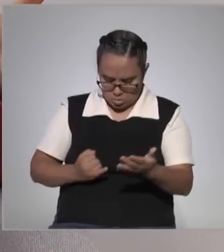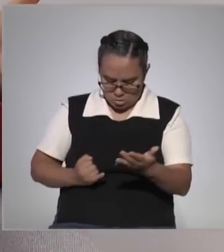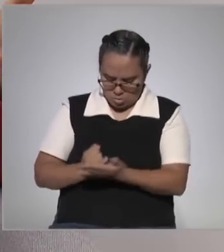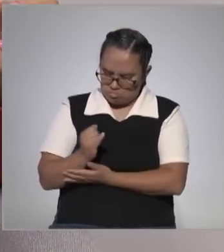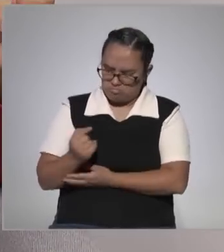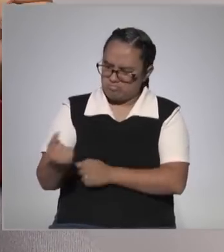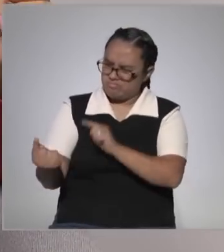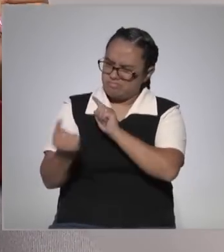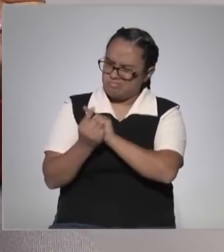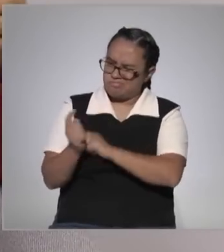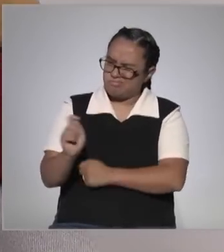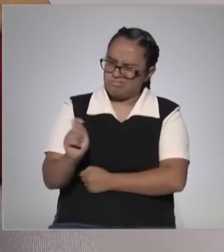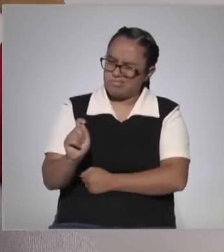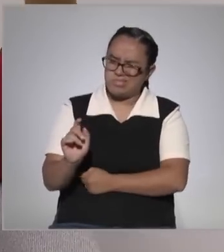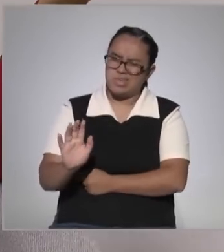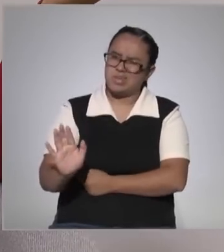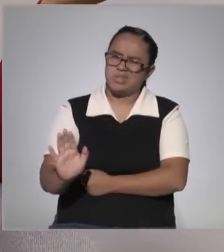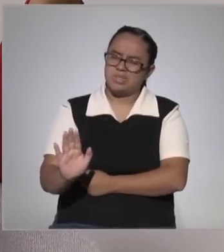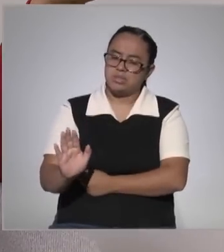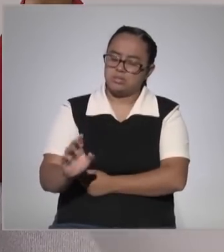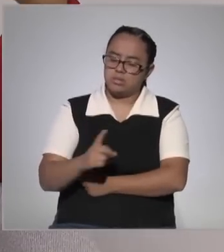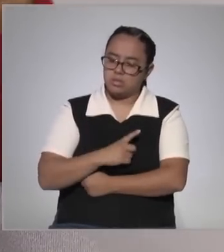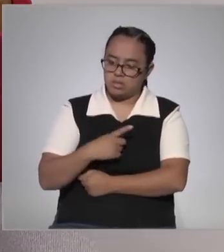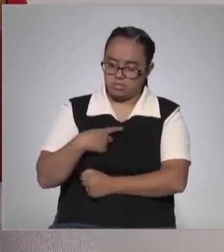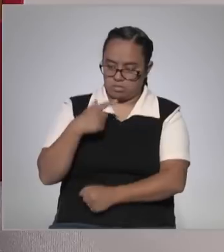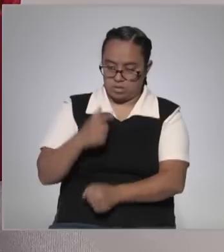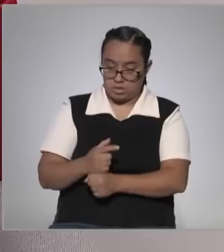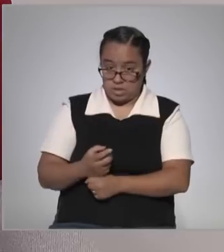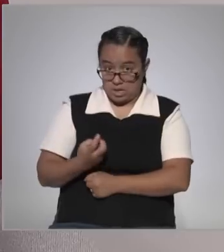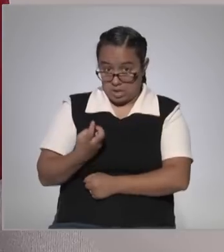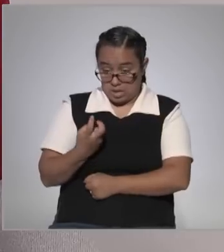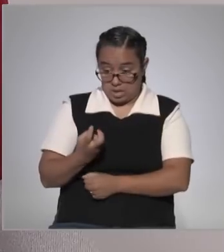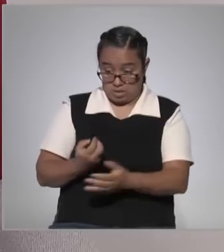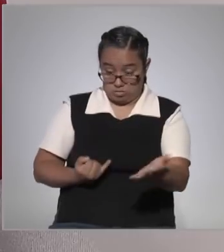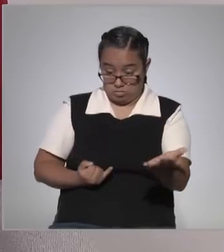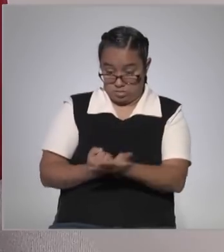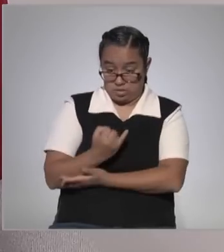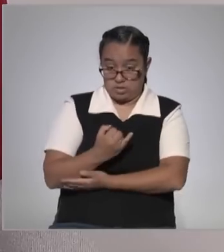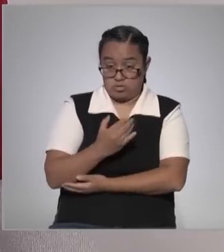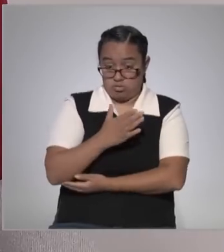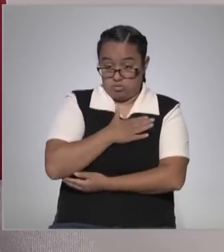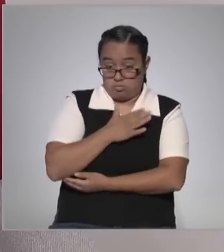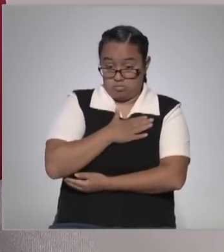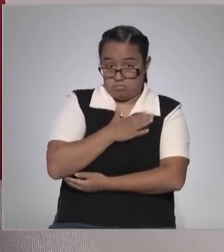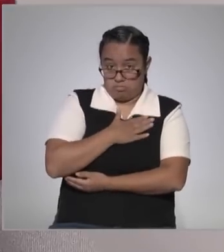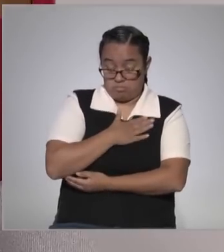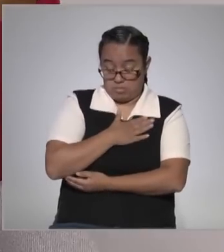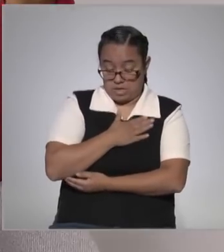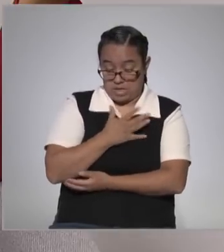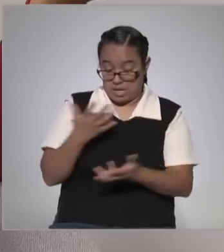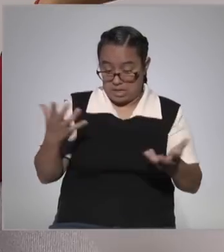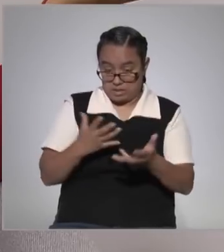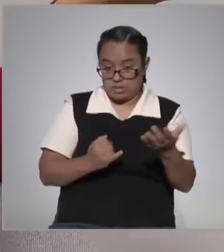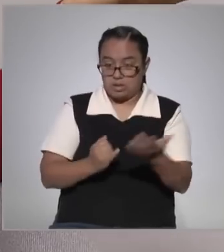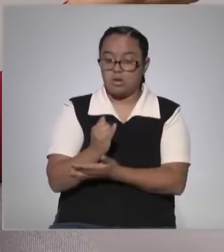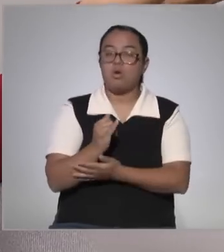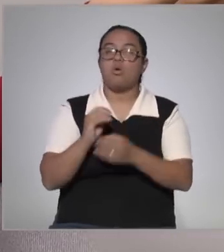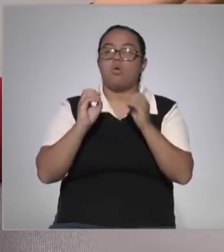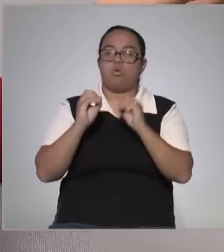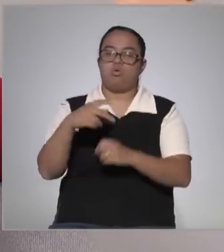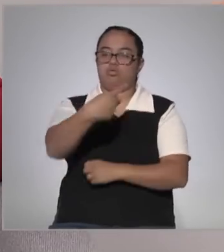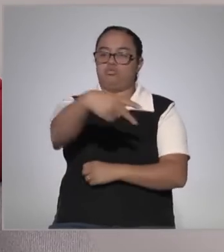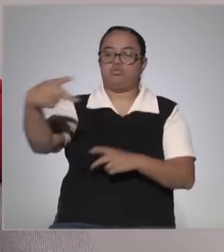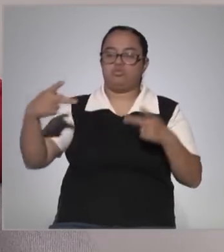una pareja, identificar si esta decisión viene realmente de una convicción personal o responde a